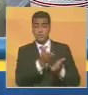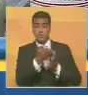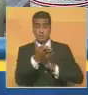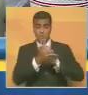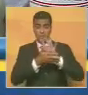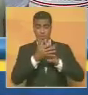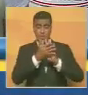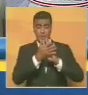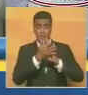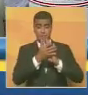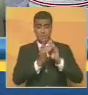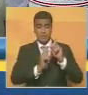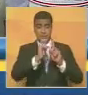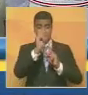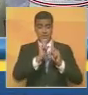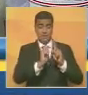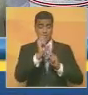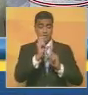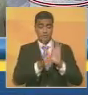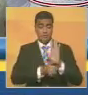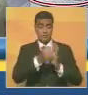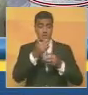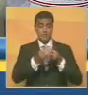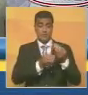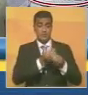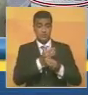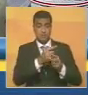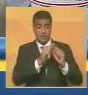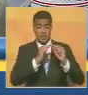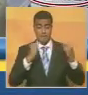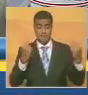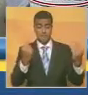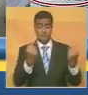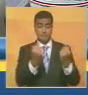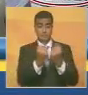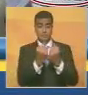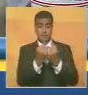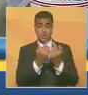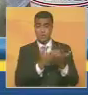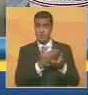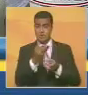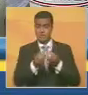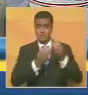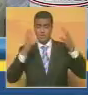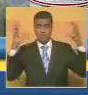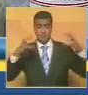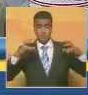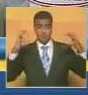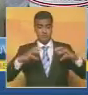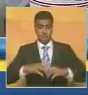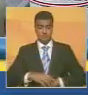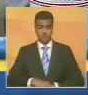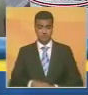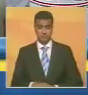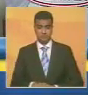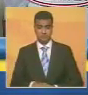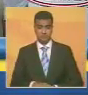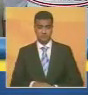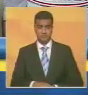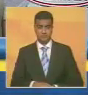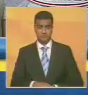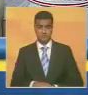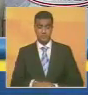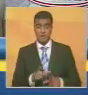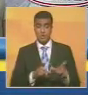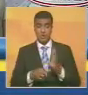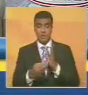el Mar Caribe y sumado a la actividad de la zona de convergencia intertropical, continuará generando lluvias en casi todo el territorio nacional. Las